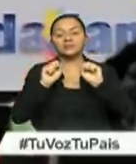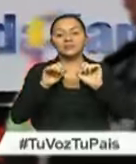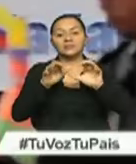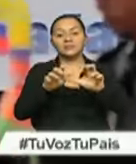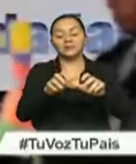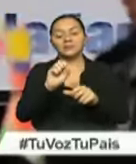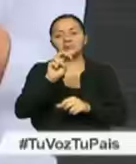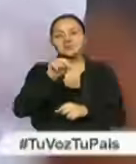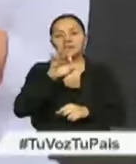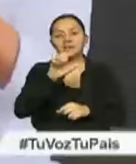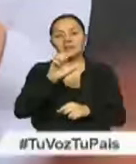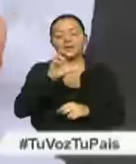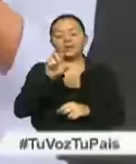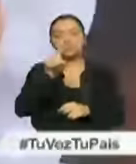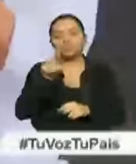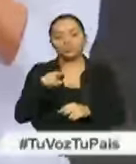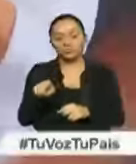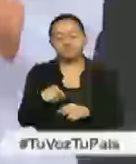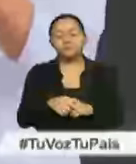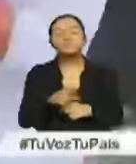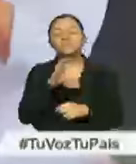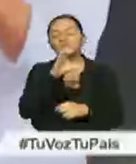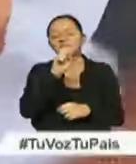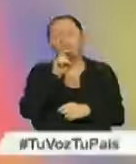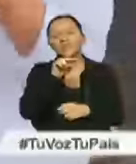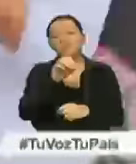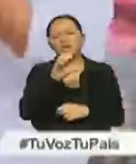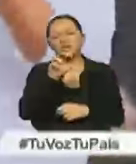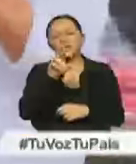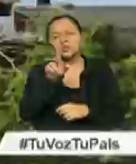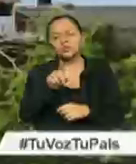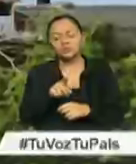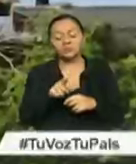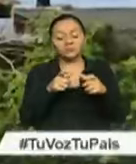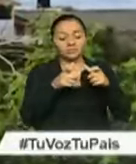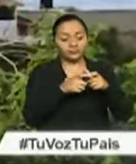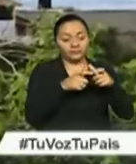Santa Cruz, en Galápagos. Santa Cruz es la segunda